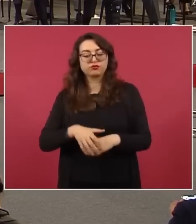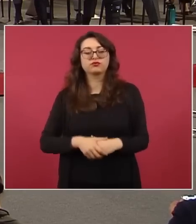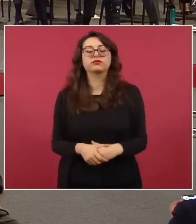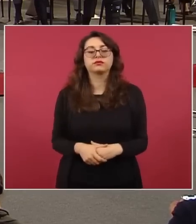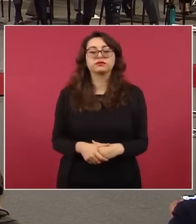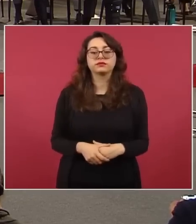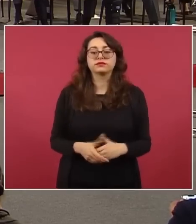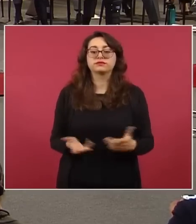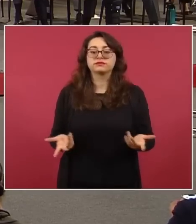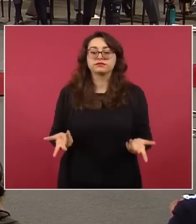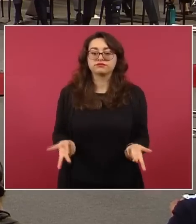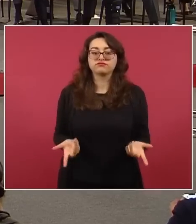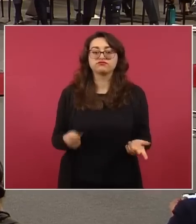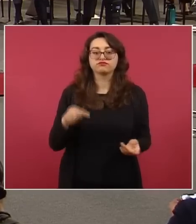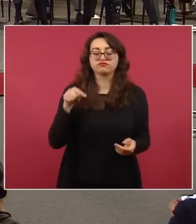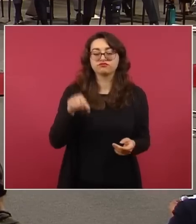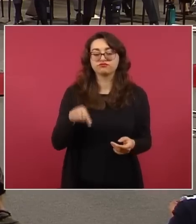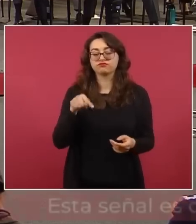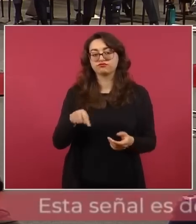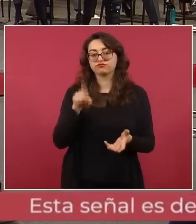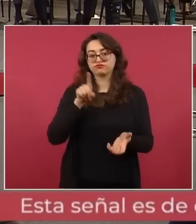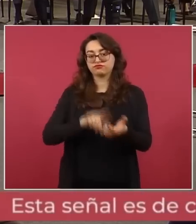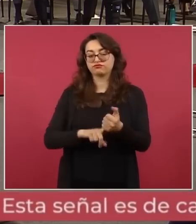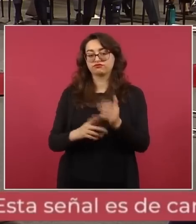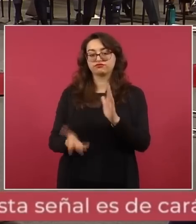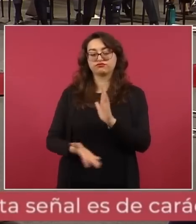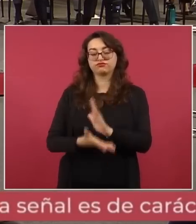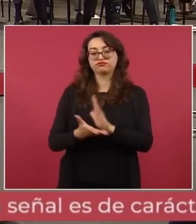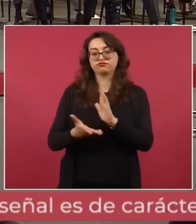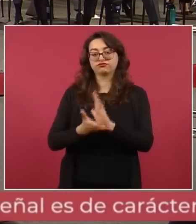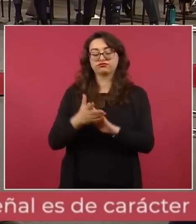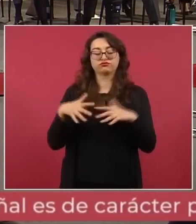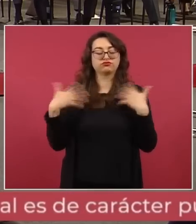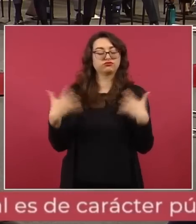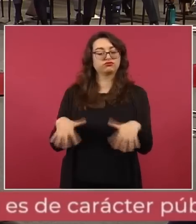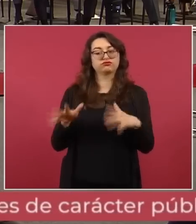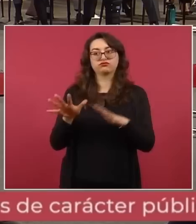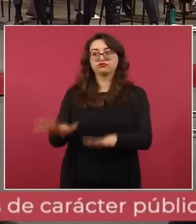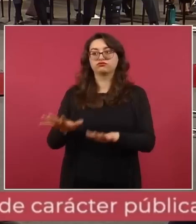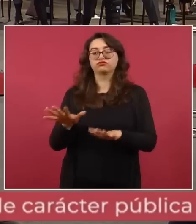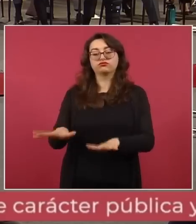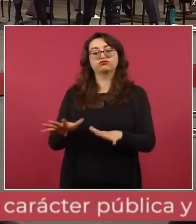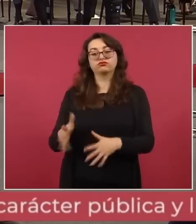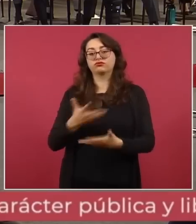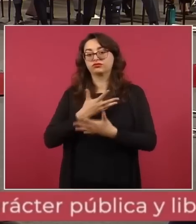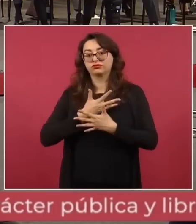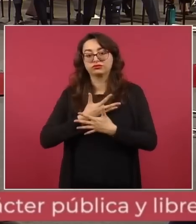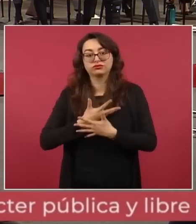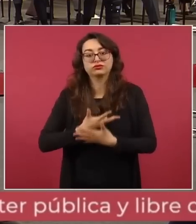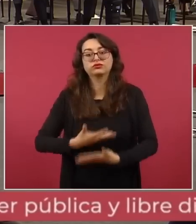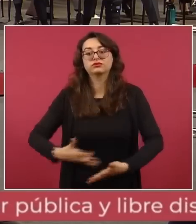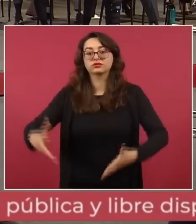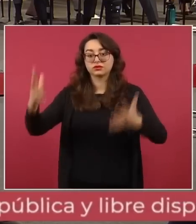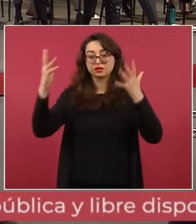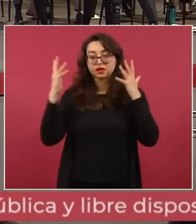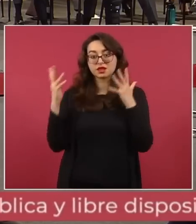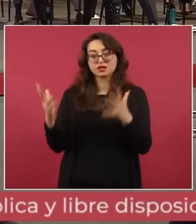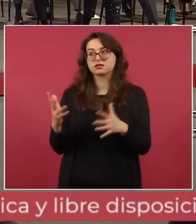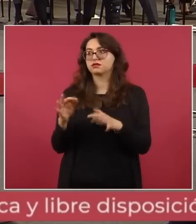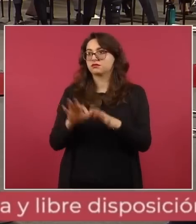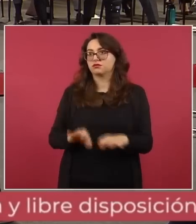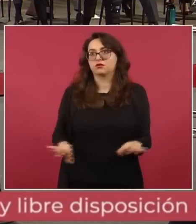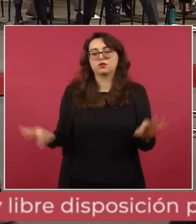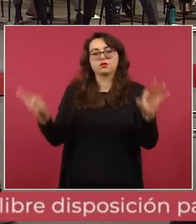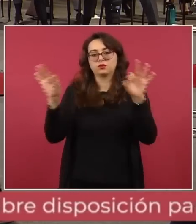de Palenque es una obra en sí misma una obra de arte dentro de todas las obras que compone el